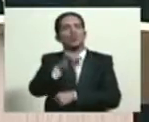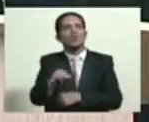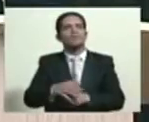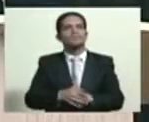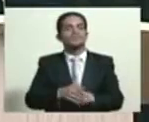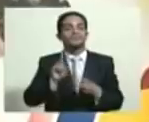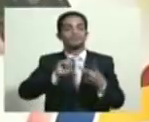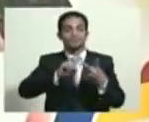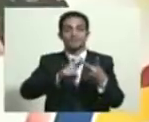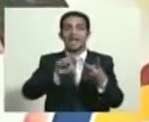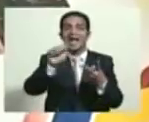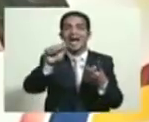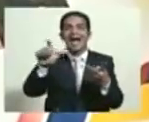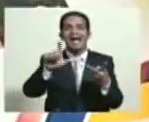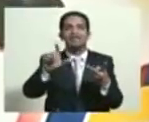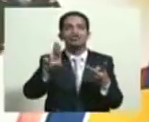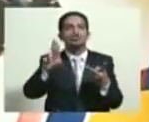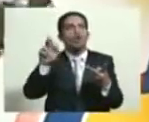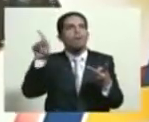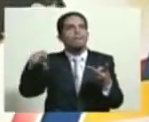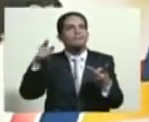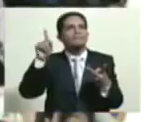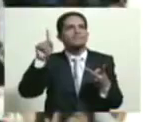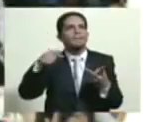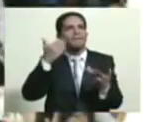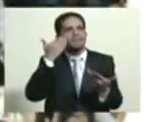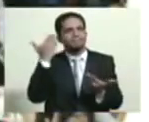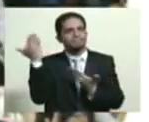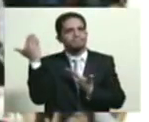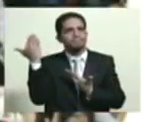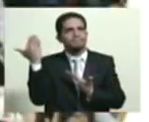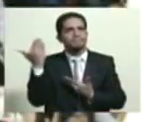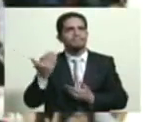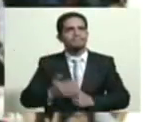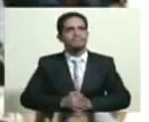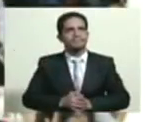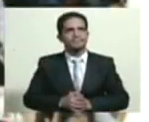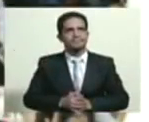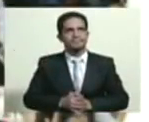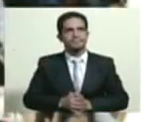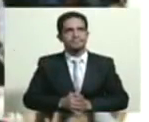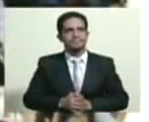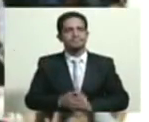Alú con todos los motores fundidos.